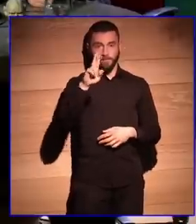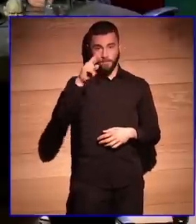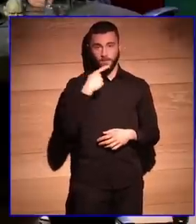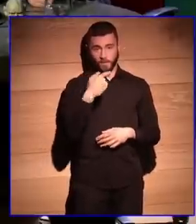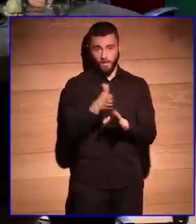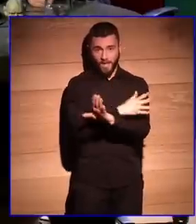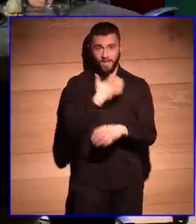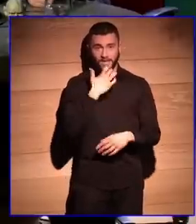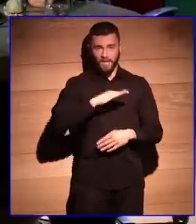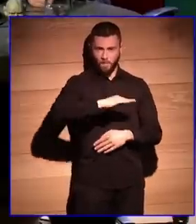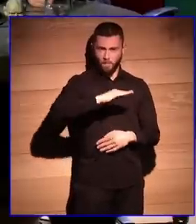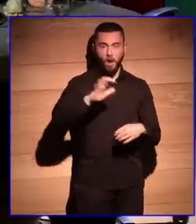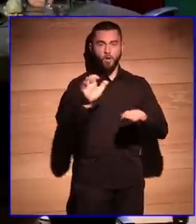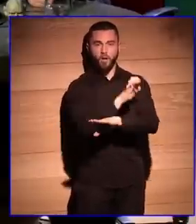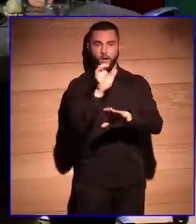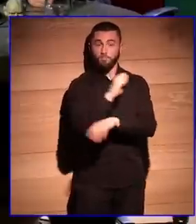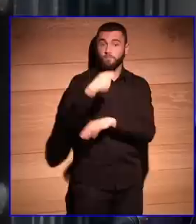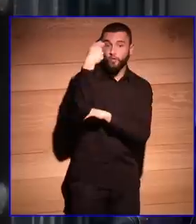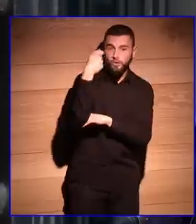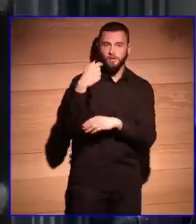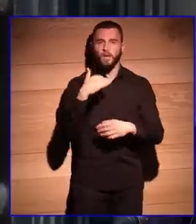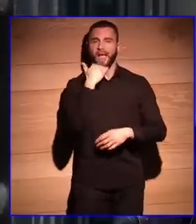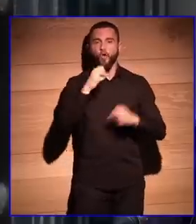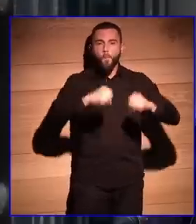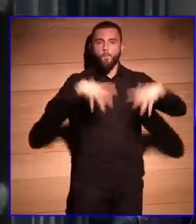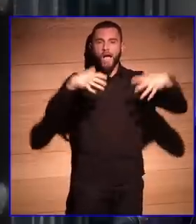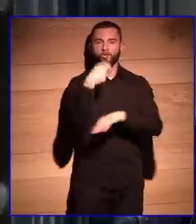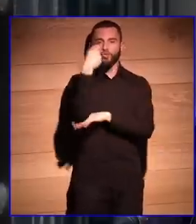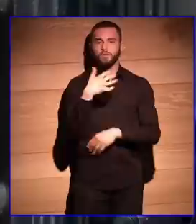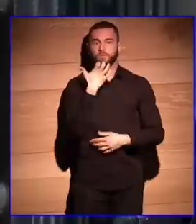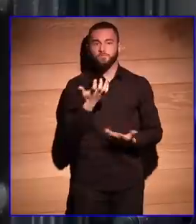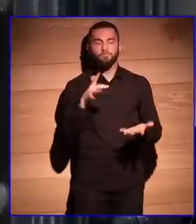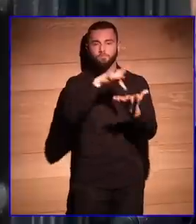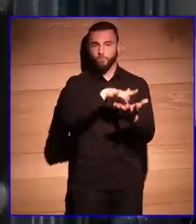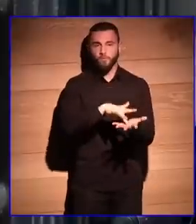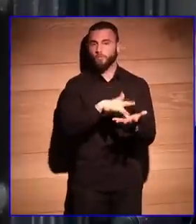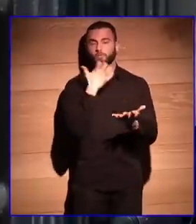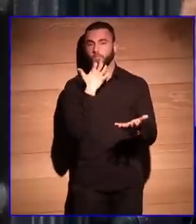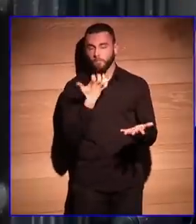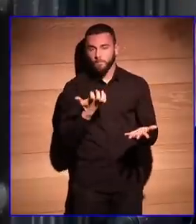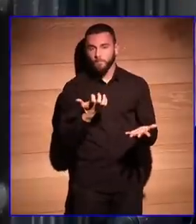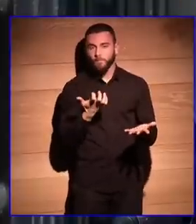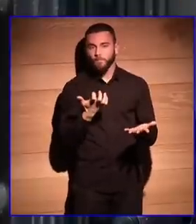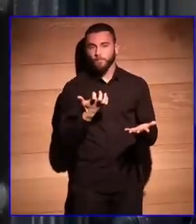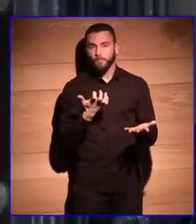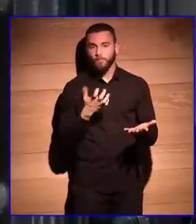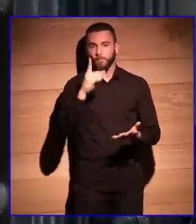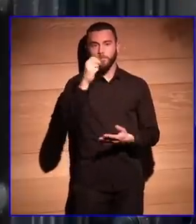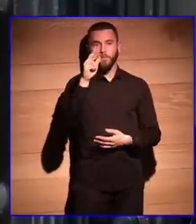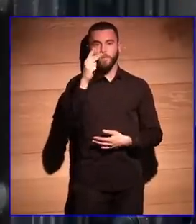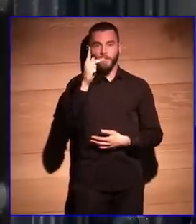reír, están consiguiendo algo absolutamente mágico. El momento, por ejemplo, en Dark